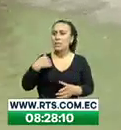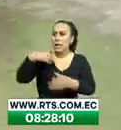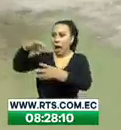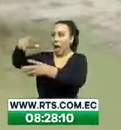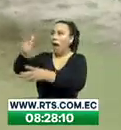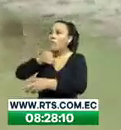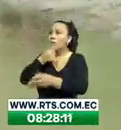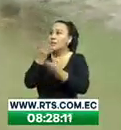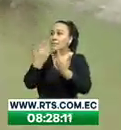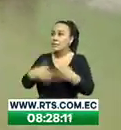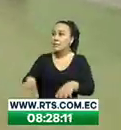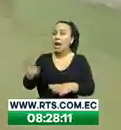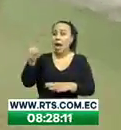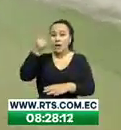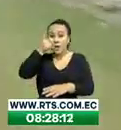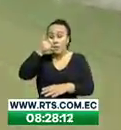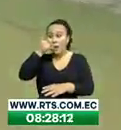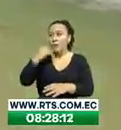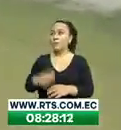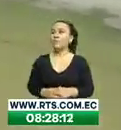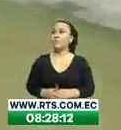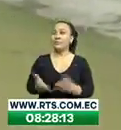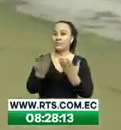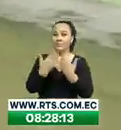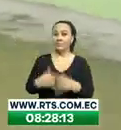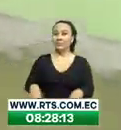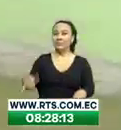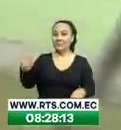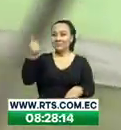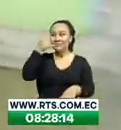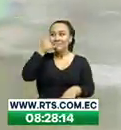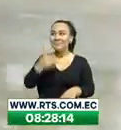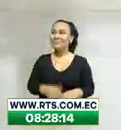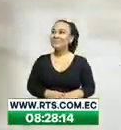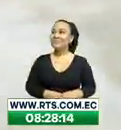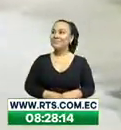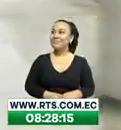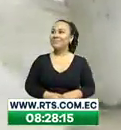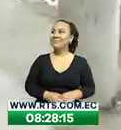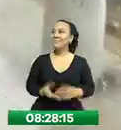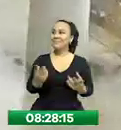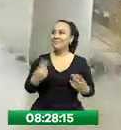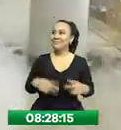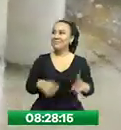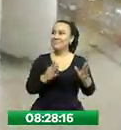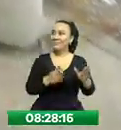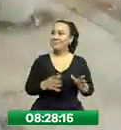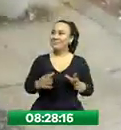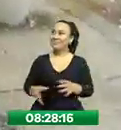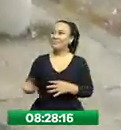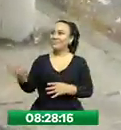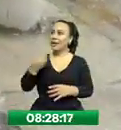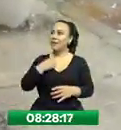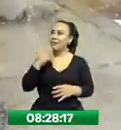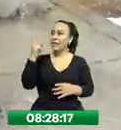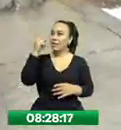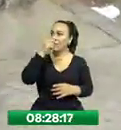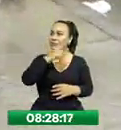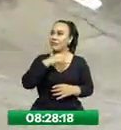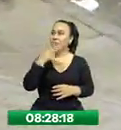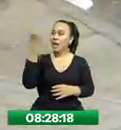comunicaron lo que ha pasado? Ya no hay agua. Bueno, yo sí, porque tengo cisterna.